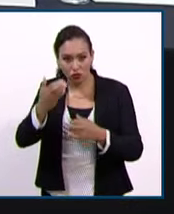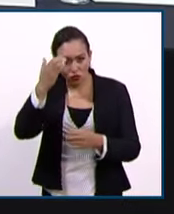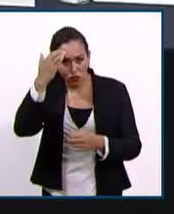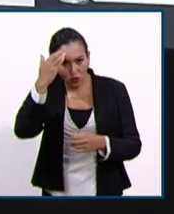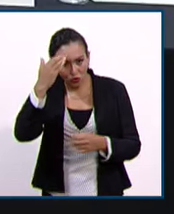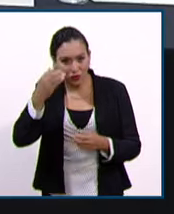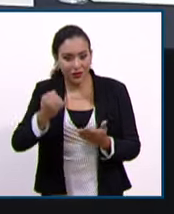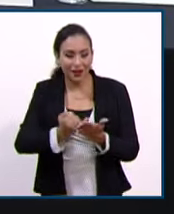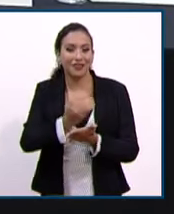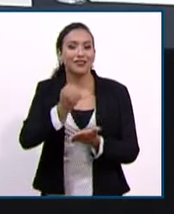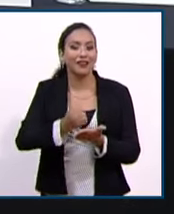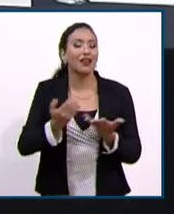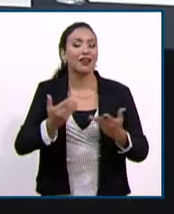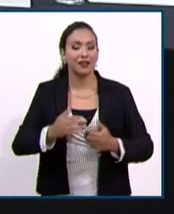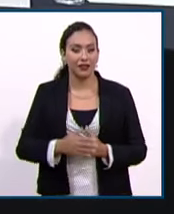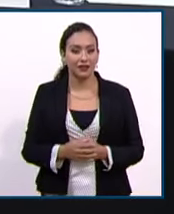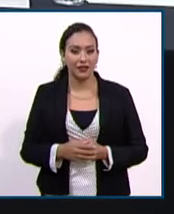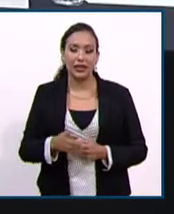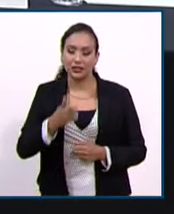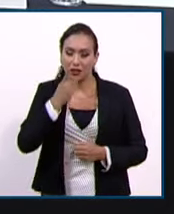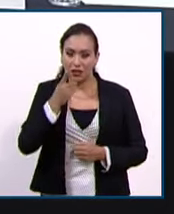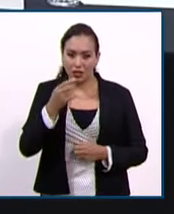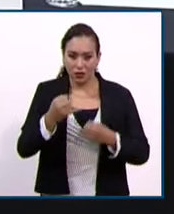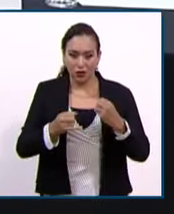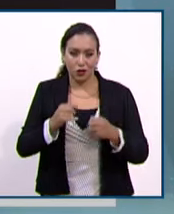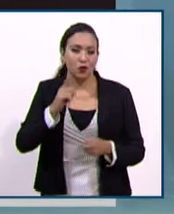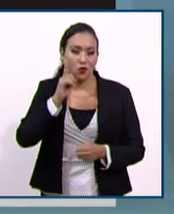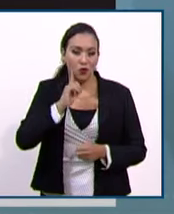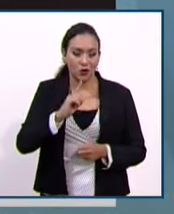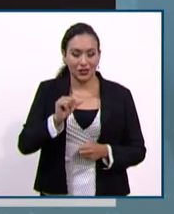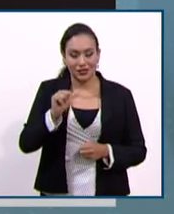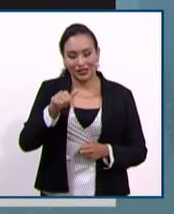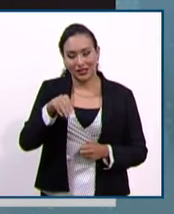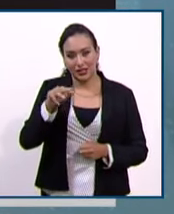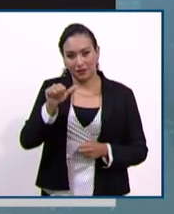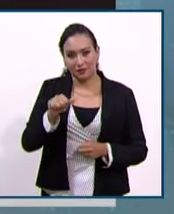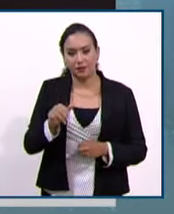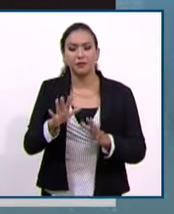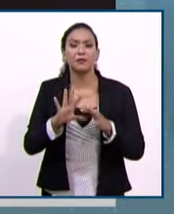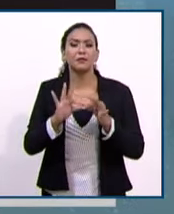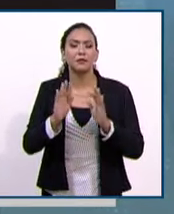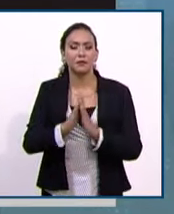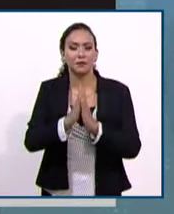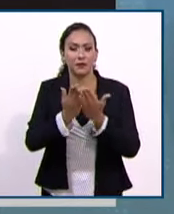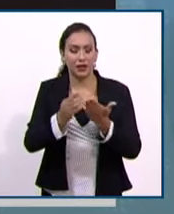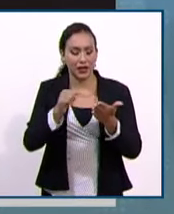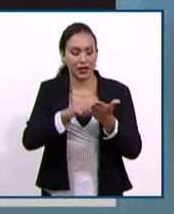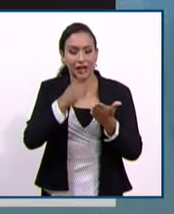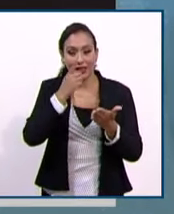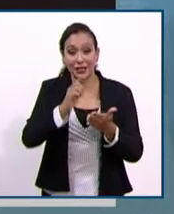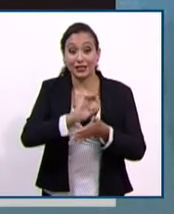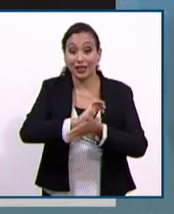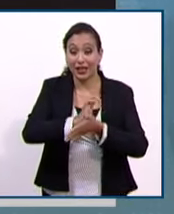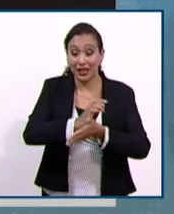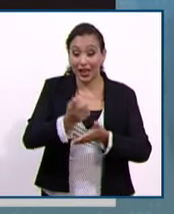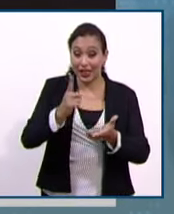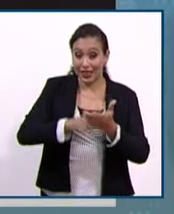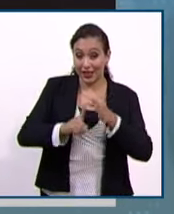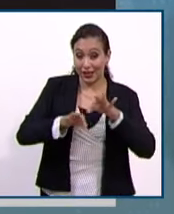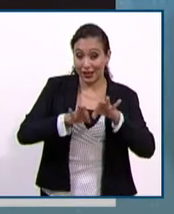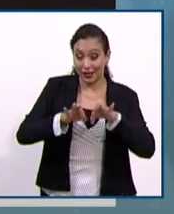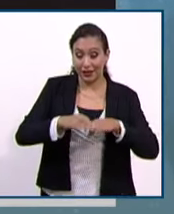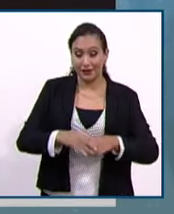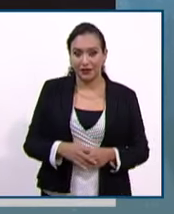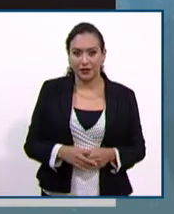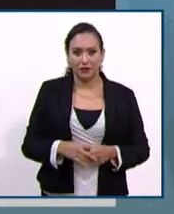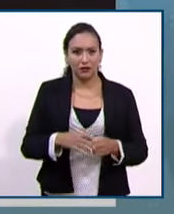de sus sentencias, reconoció la jueza federal Alma del Valle. Al comentar el libro La discriminación en el empleo en México, señaló que los